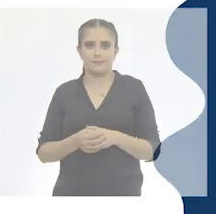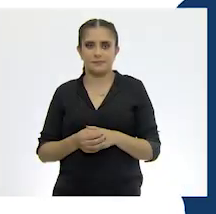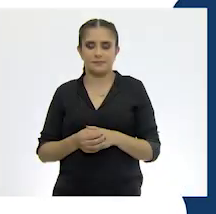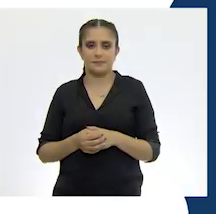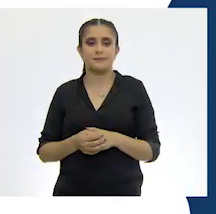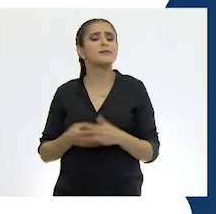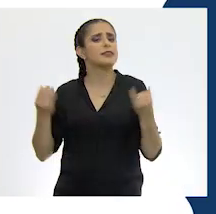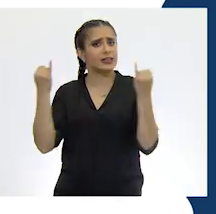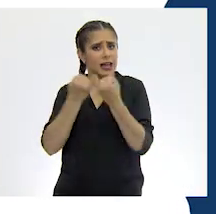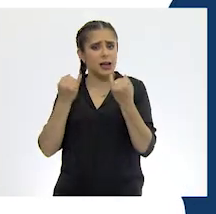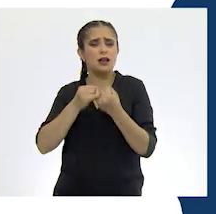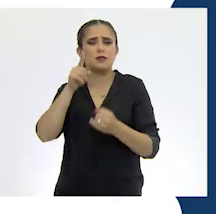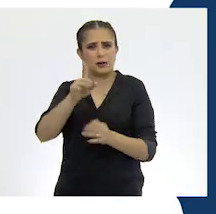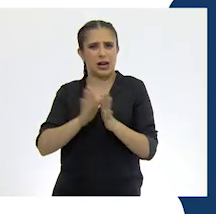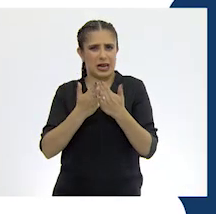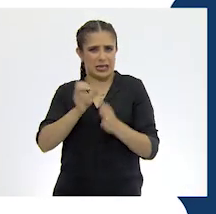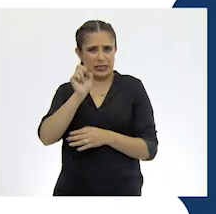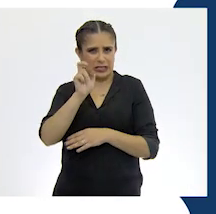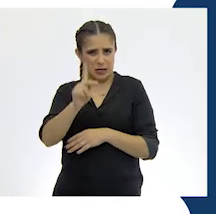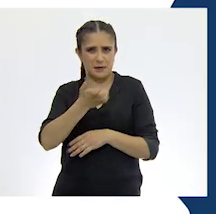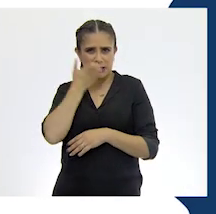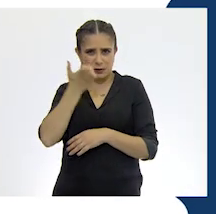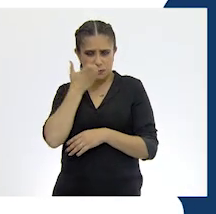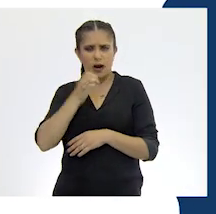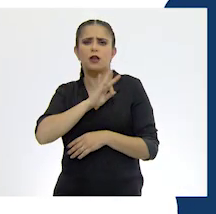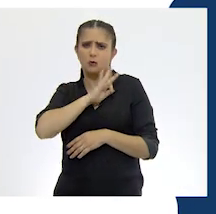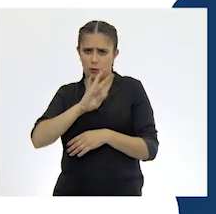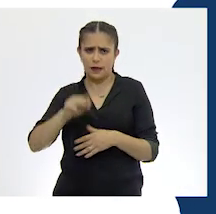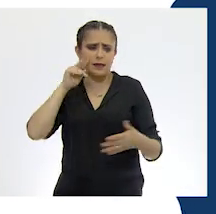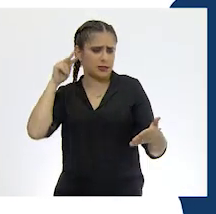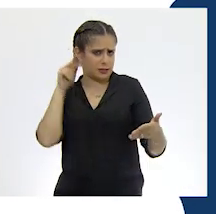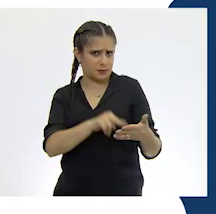También puedes encontrar los libros de texto en la página